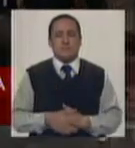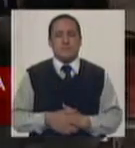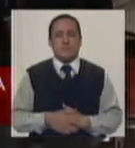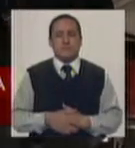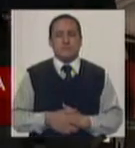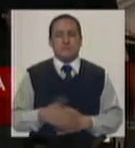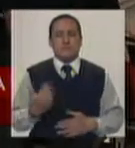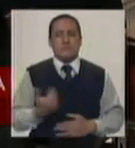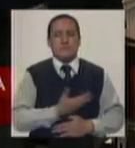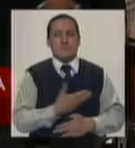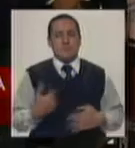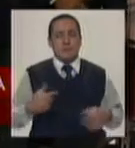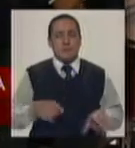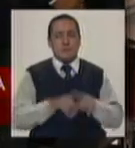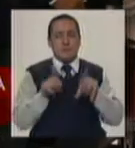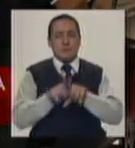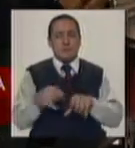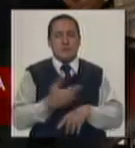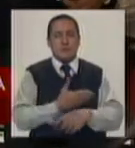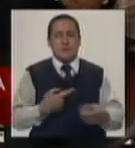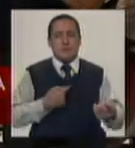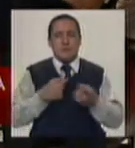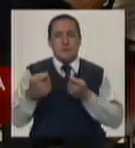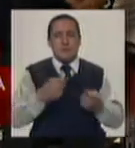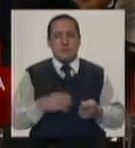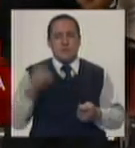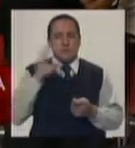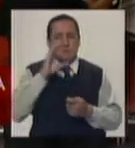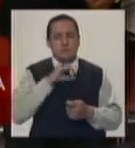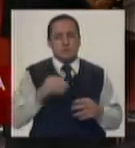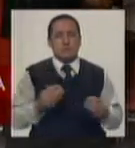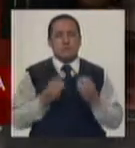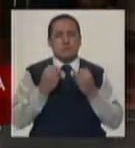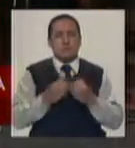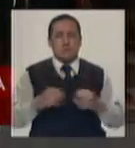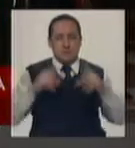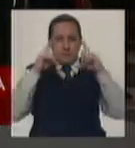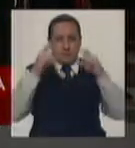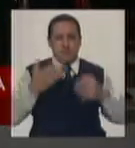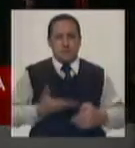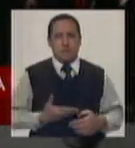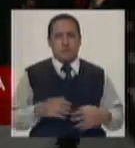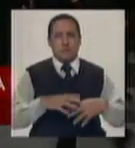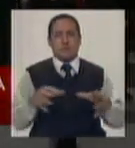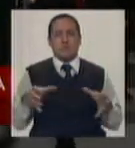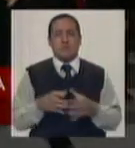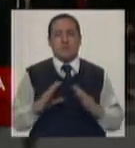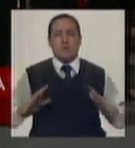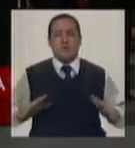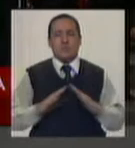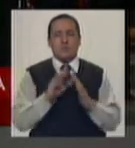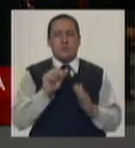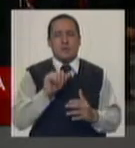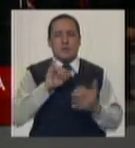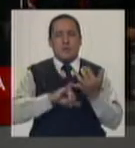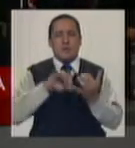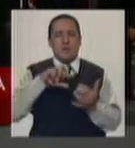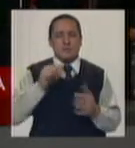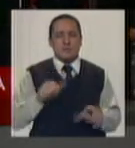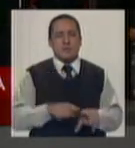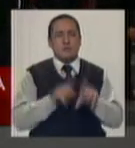los jefes de Estado y de Gobierno ubicándose para la foto oficial de la cumbre ASPA,